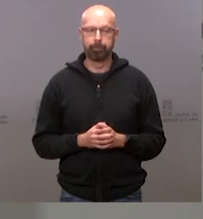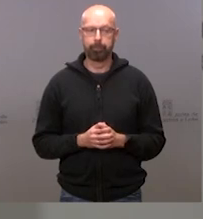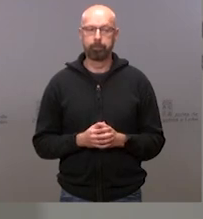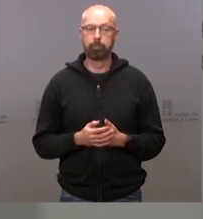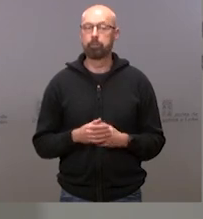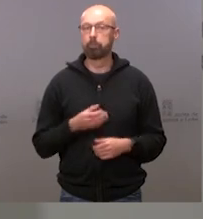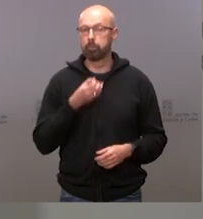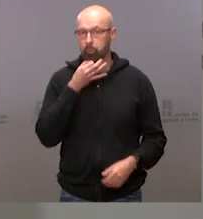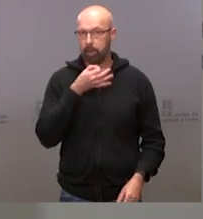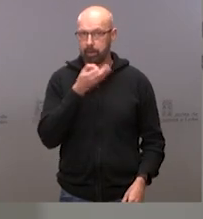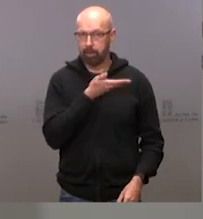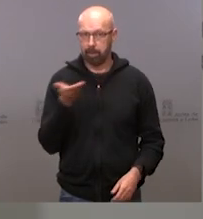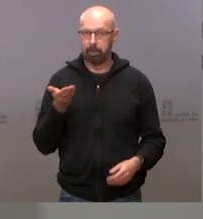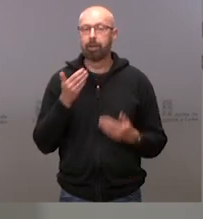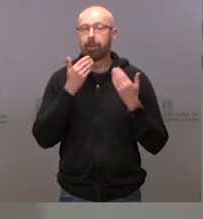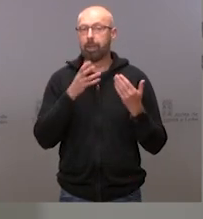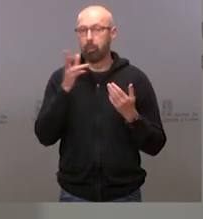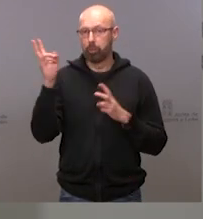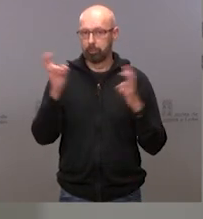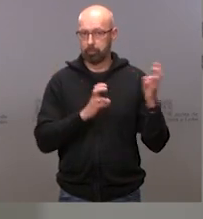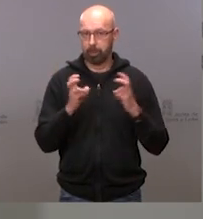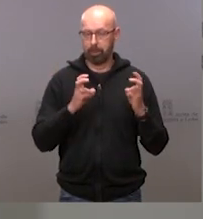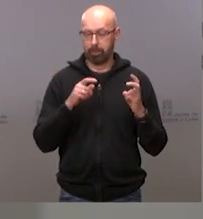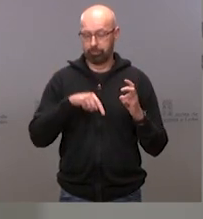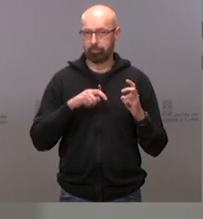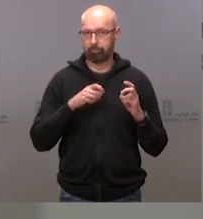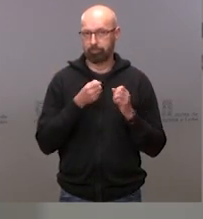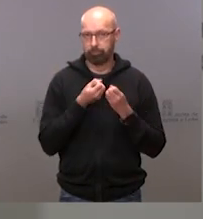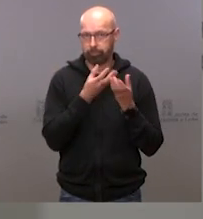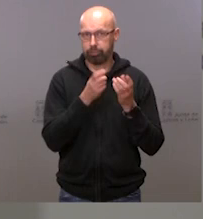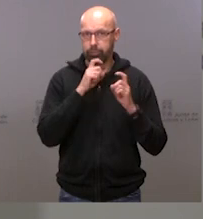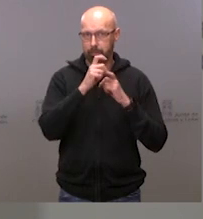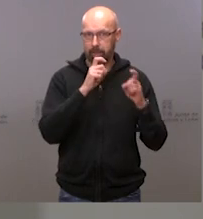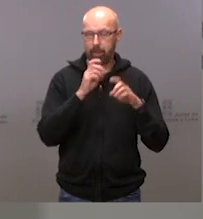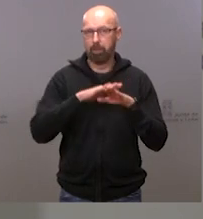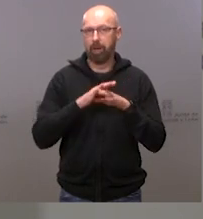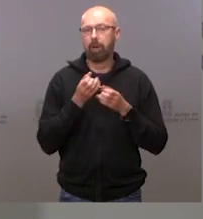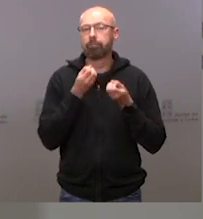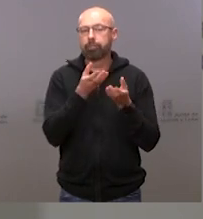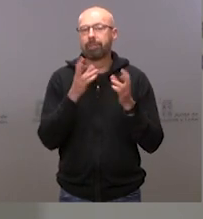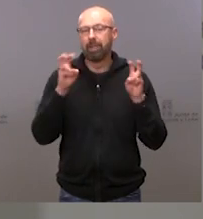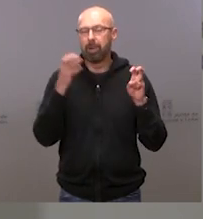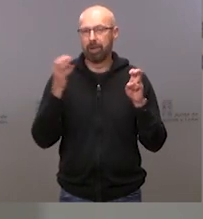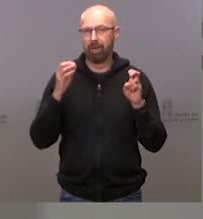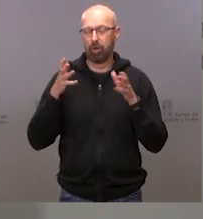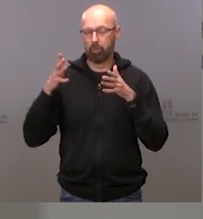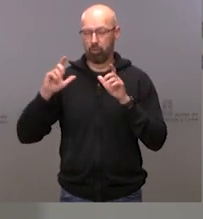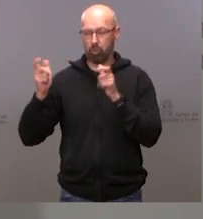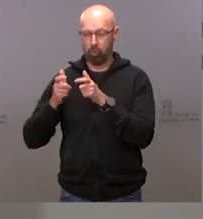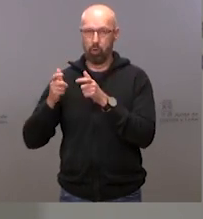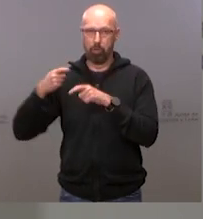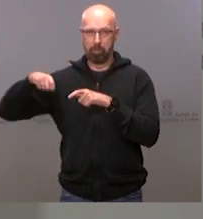muy buenas tardes muchas gracias por asistir a esta rueda de prensa para informar de la conferencia de presidentes celebrada esta